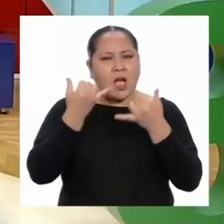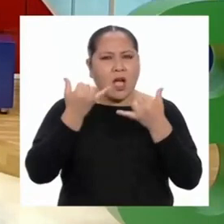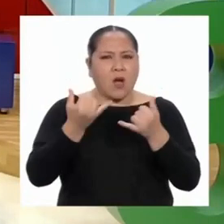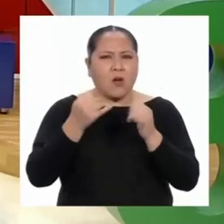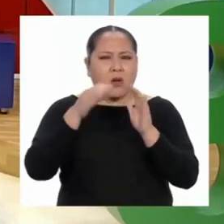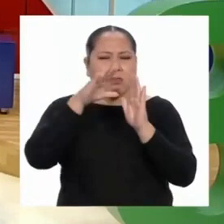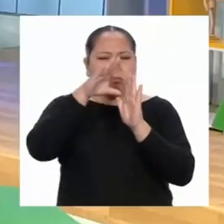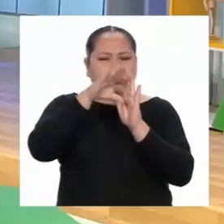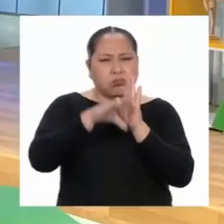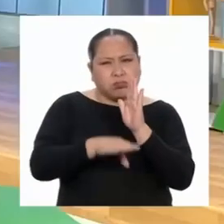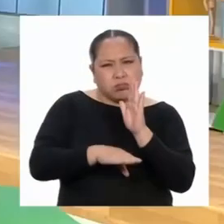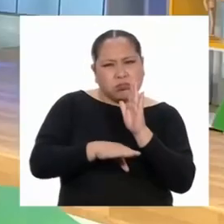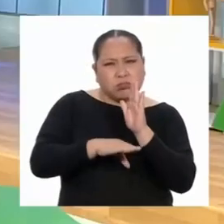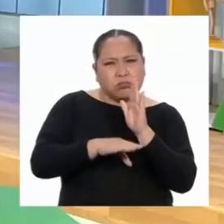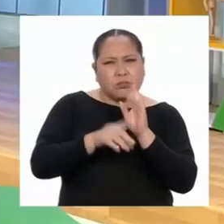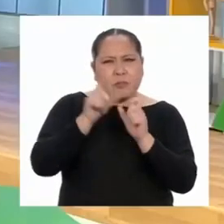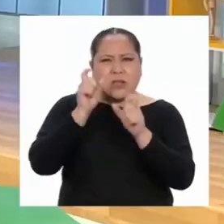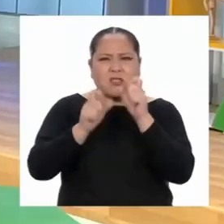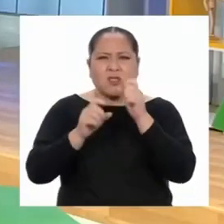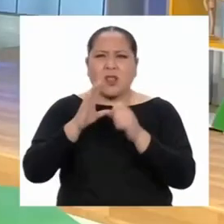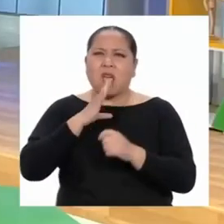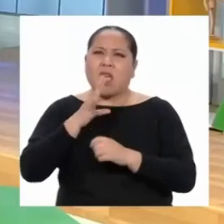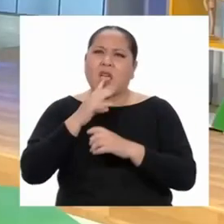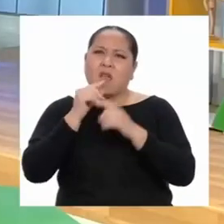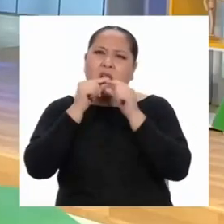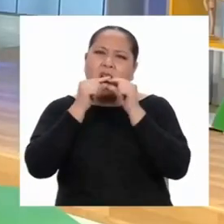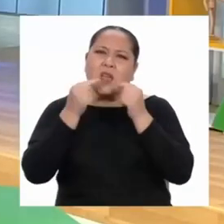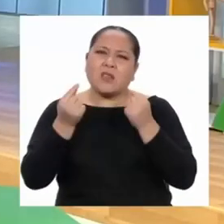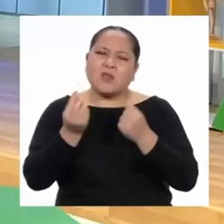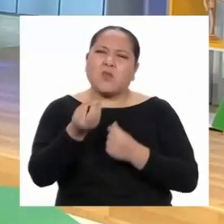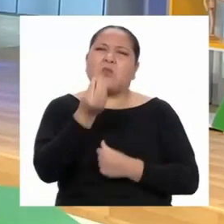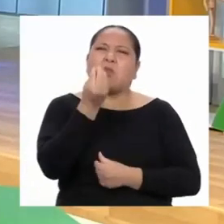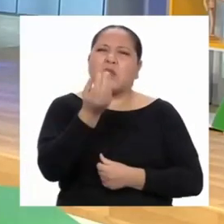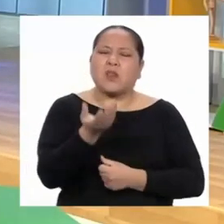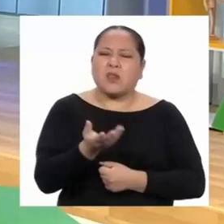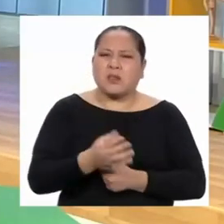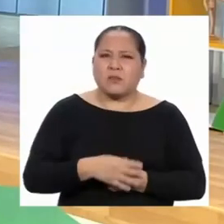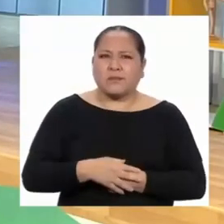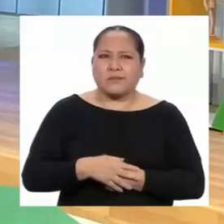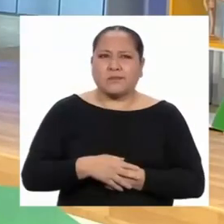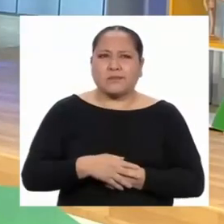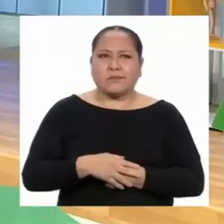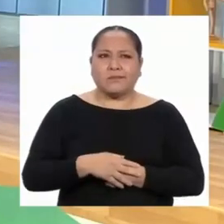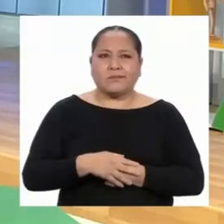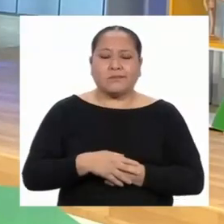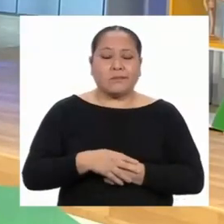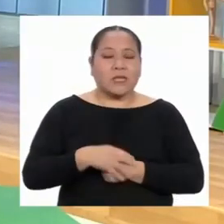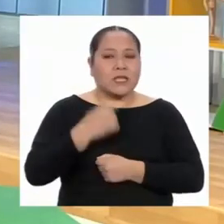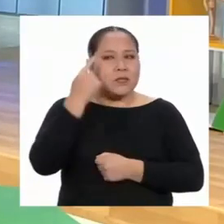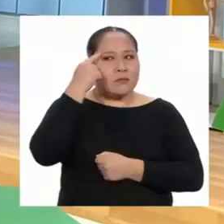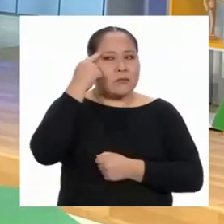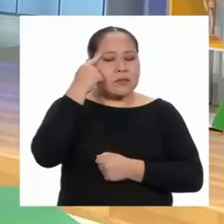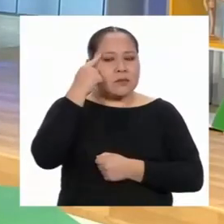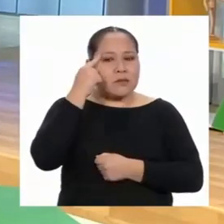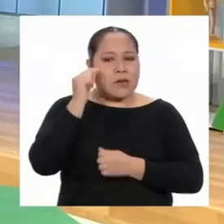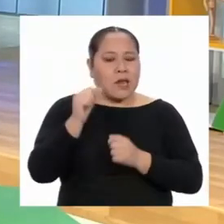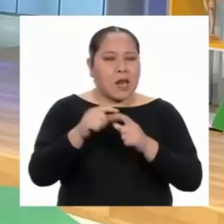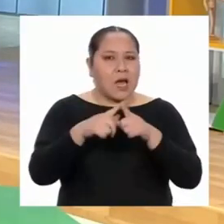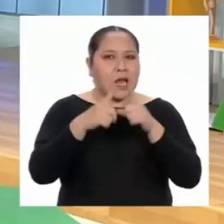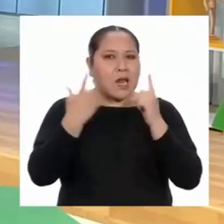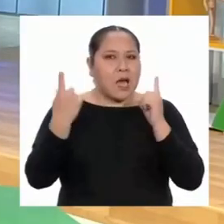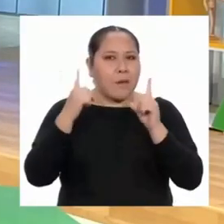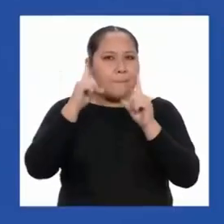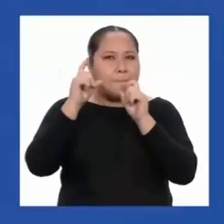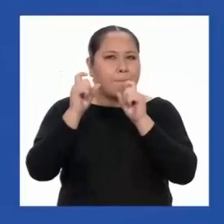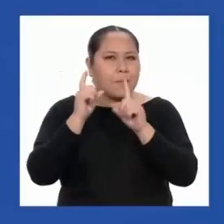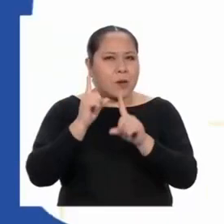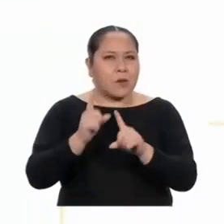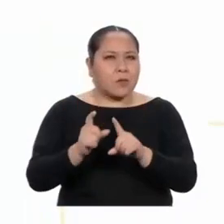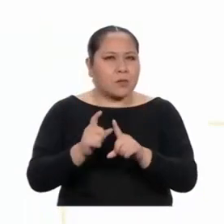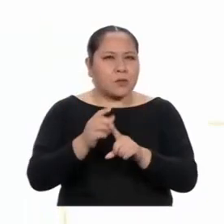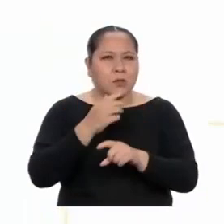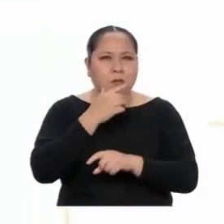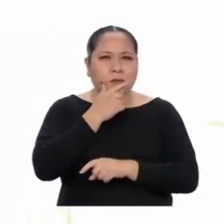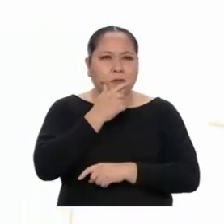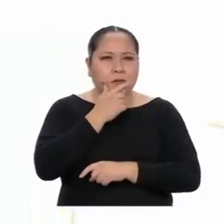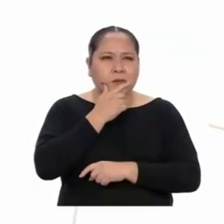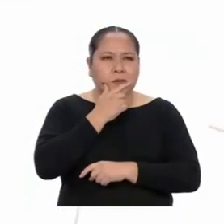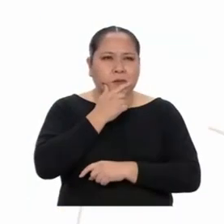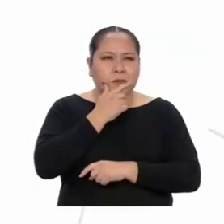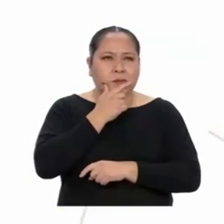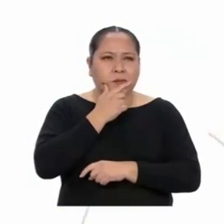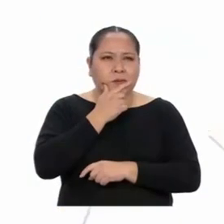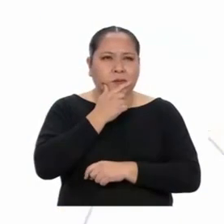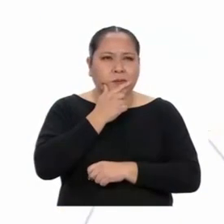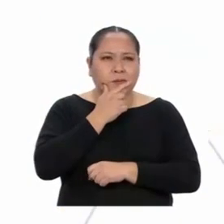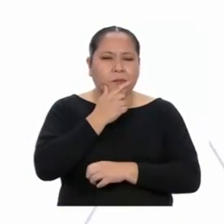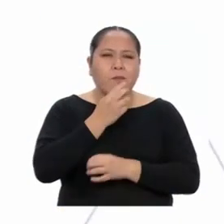que antes? ¿Por qué será? Aunque creo que la gran pregunta debería ser,